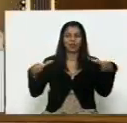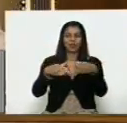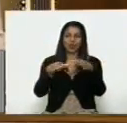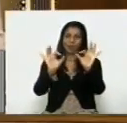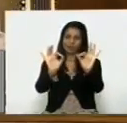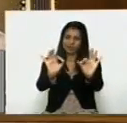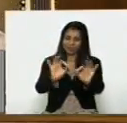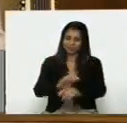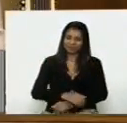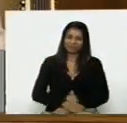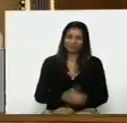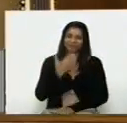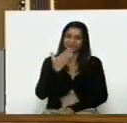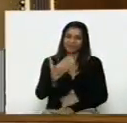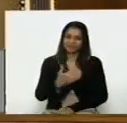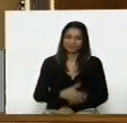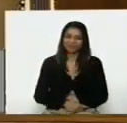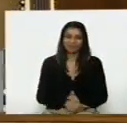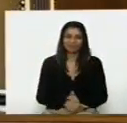especial. Muchas gracias.